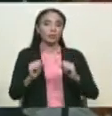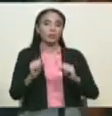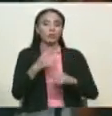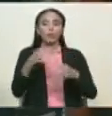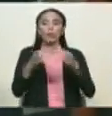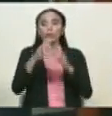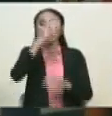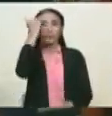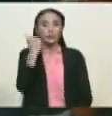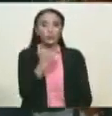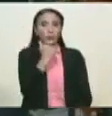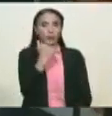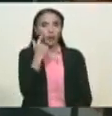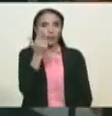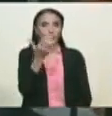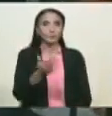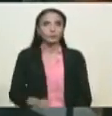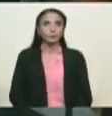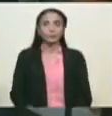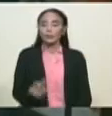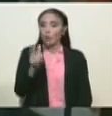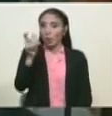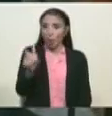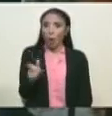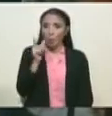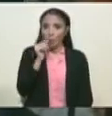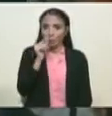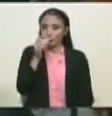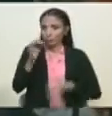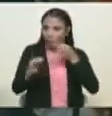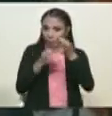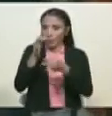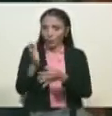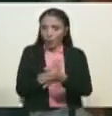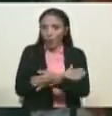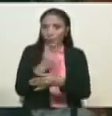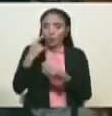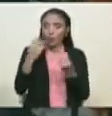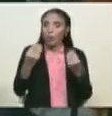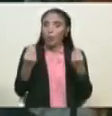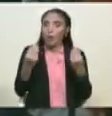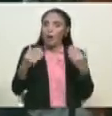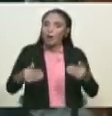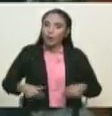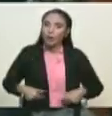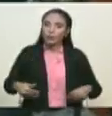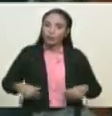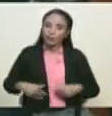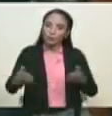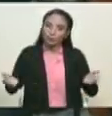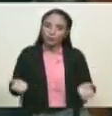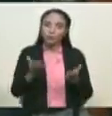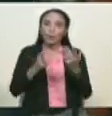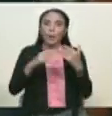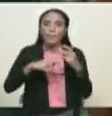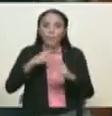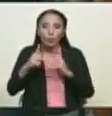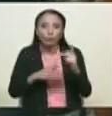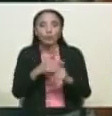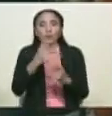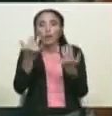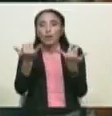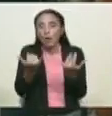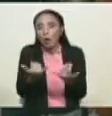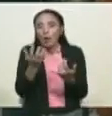viene diciendo nuestro compatriota, este es un esfuerzo para articular lo que se produce en campo y lo que ahora se trae para ser